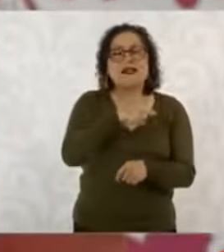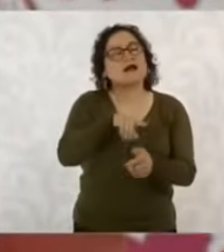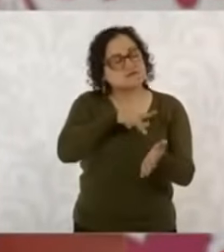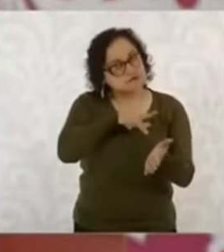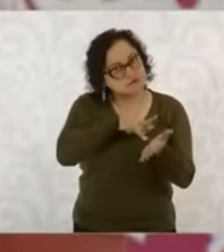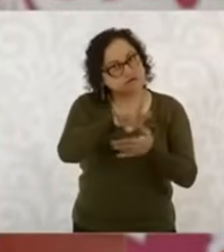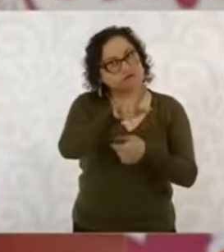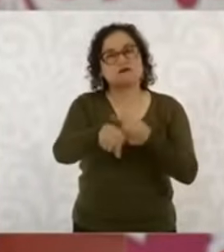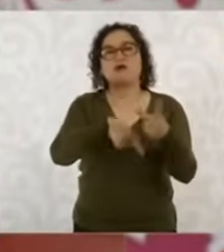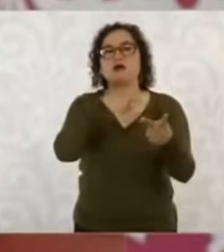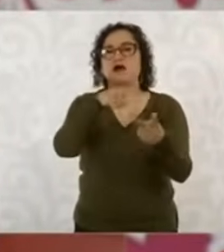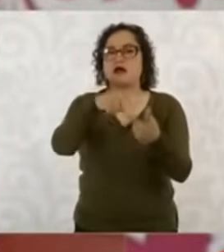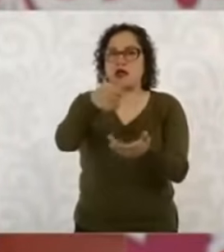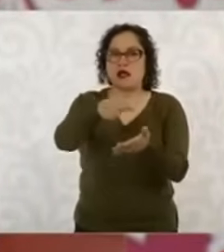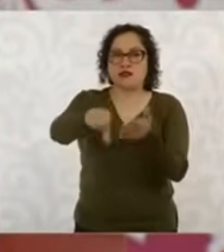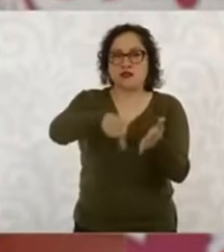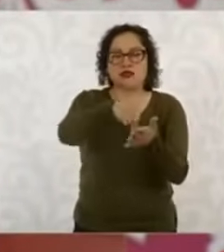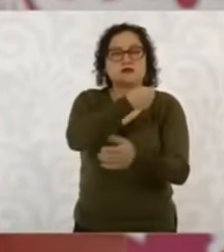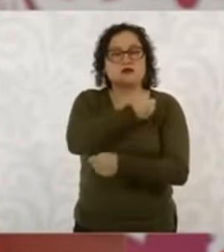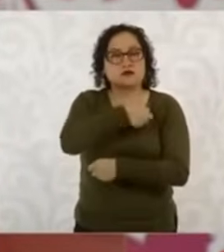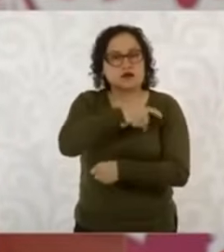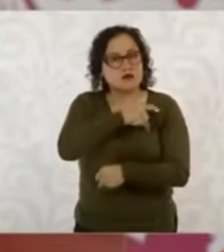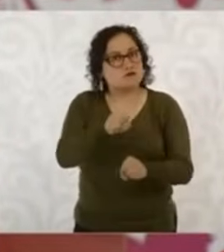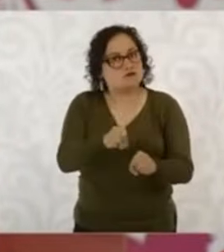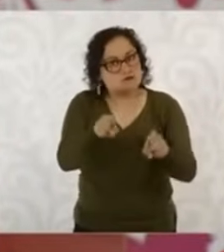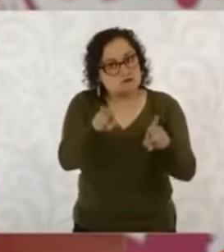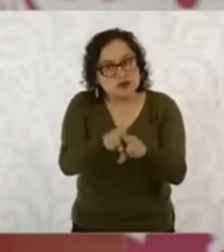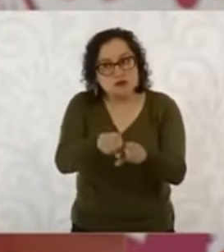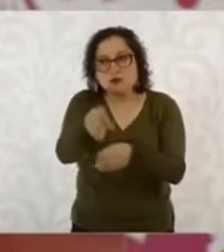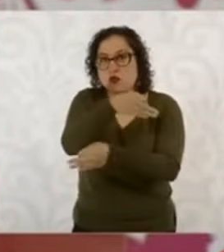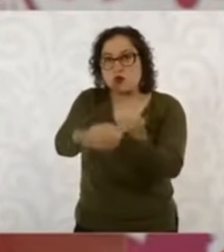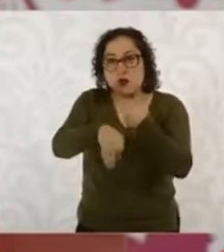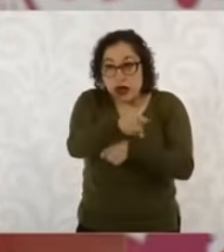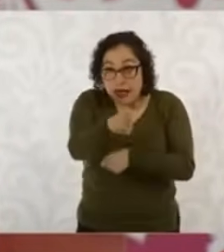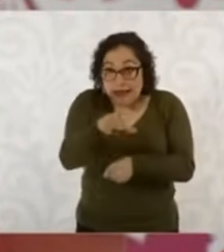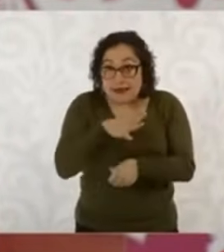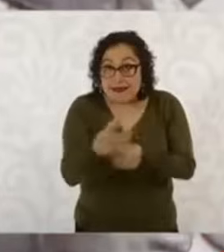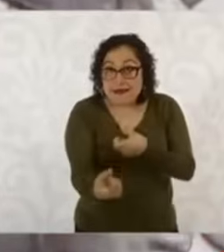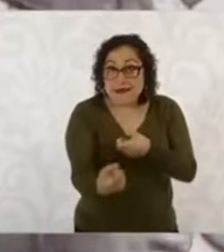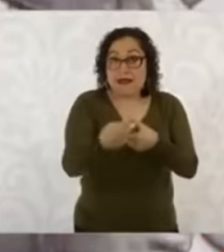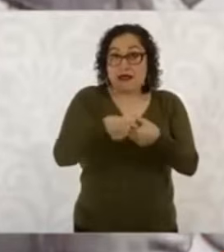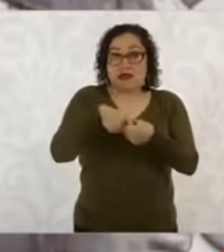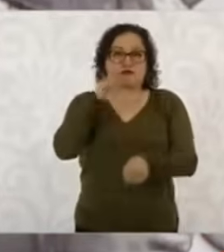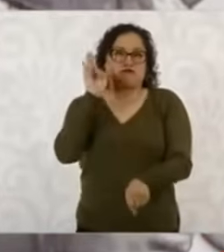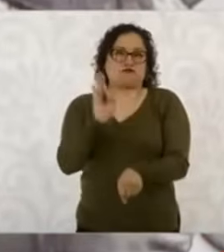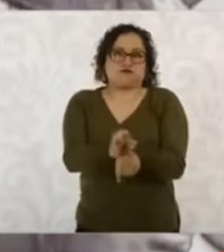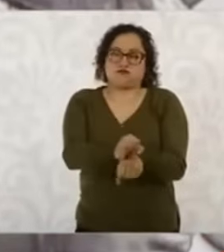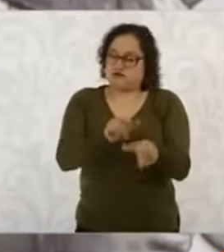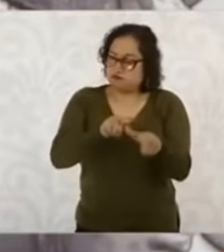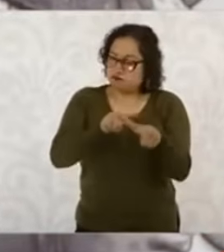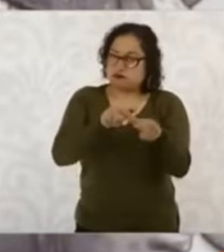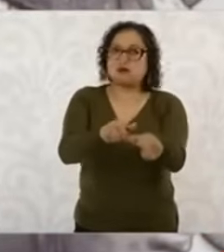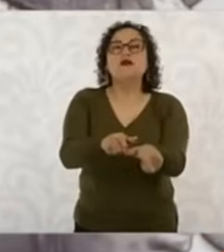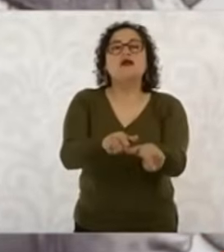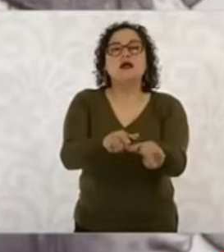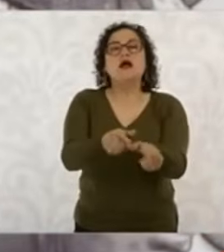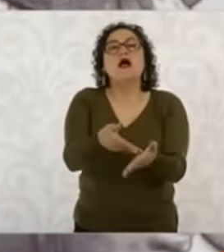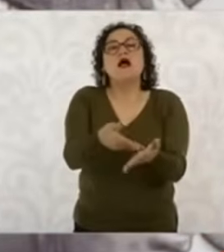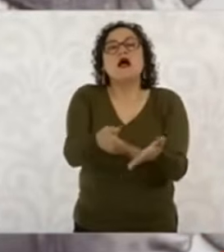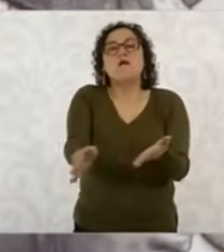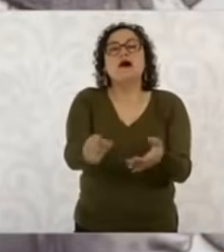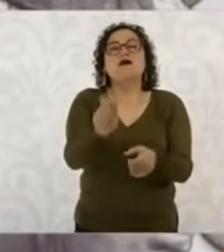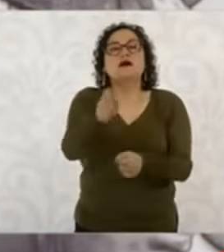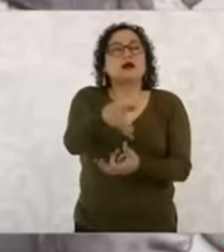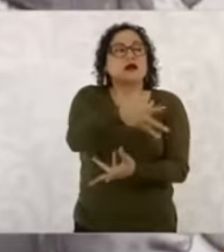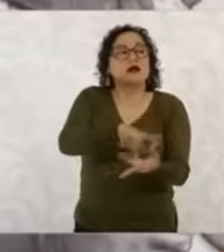en número de beneficiarios y la inflación, para que no disminuya lo que se